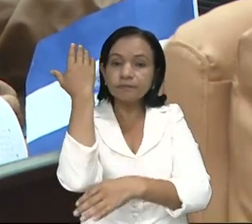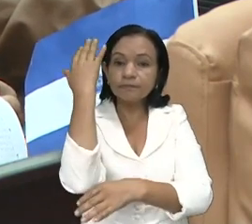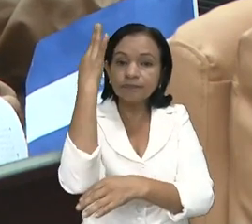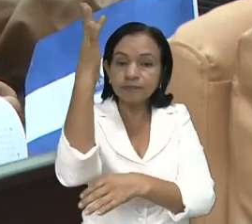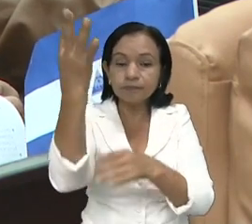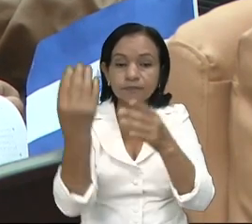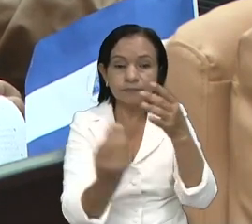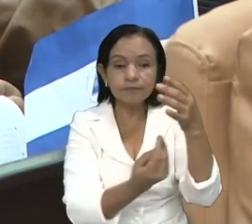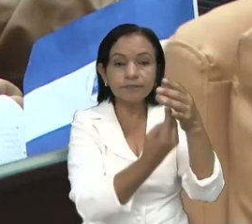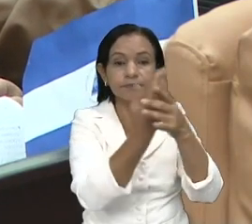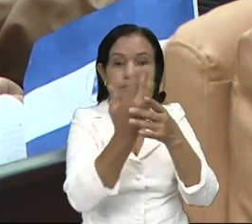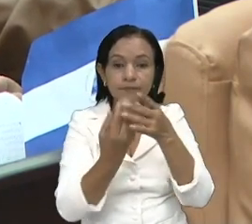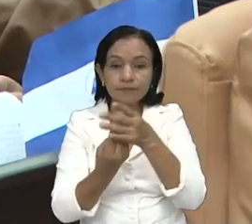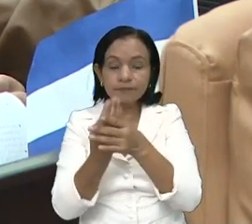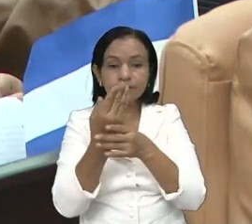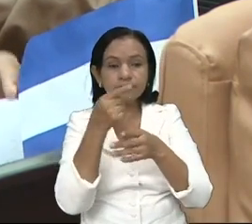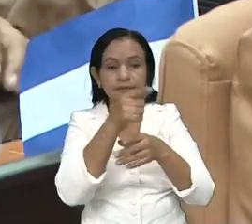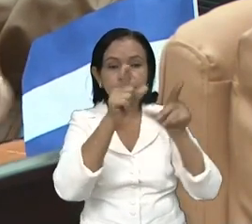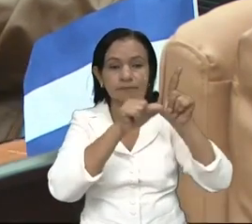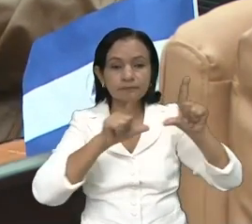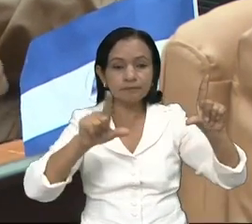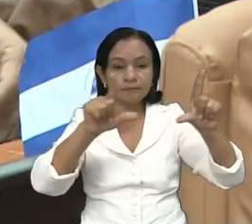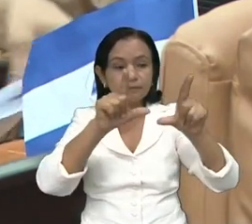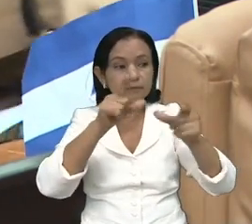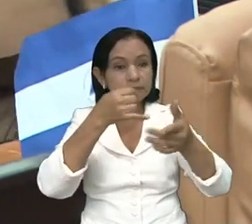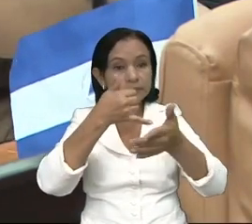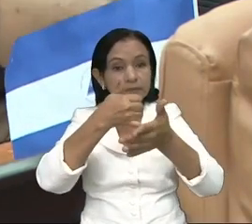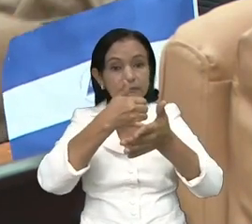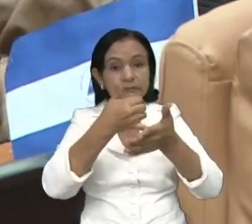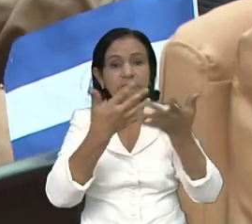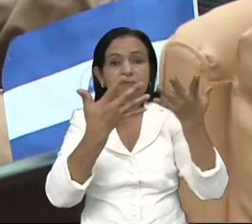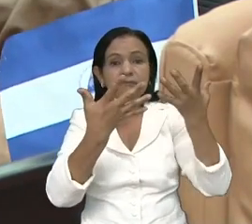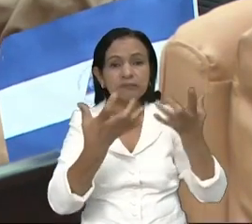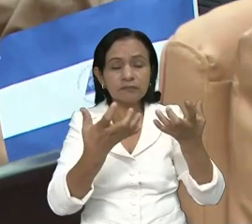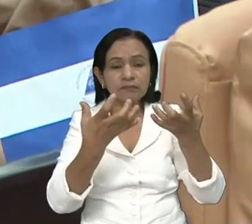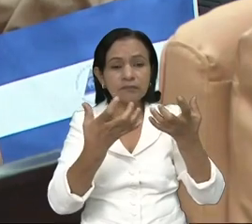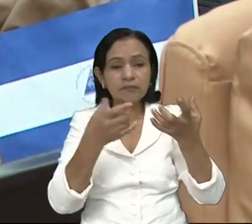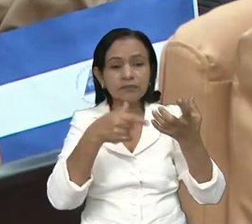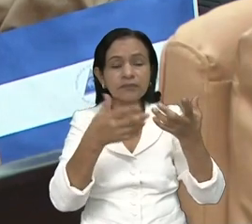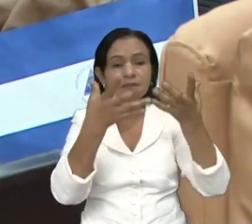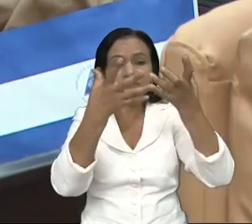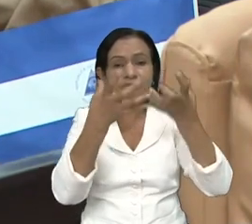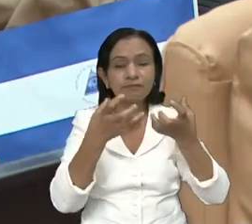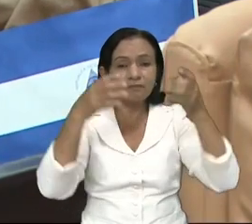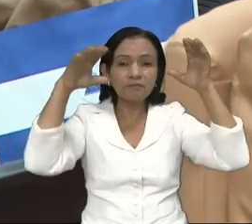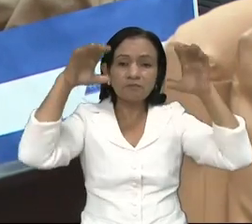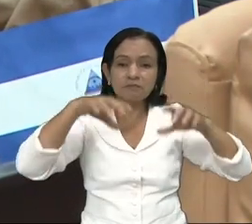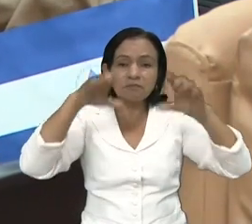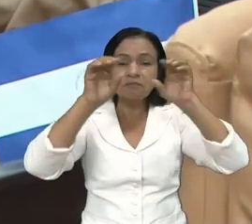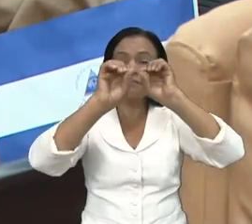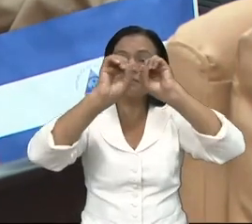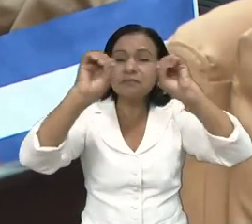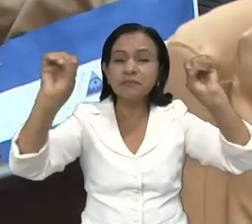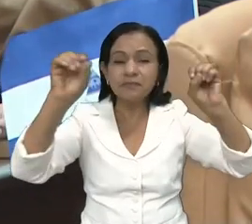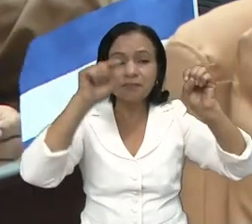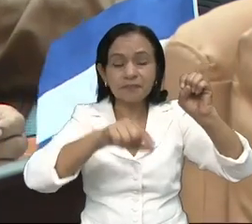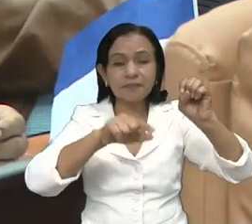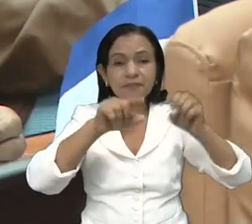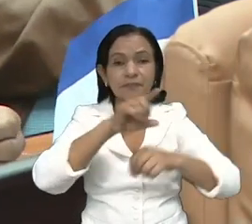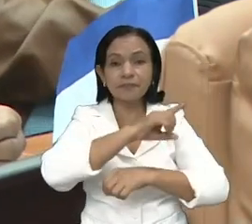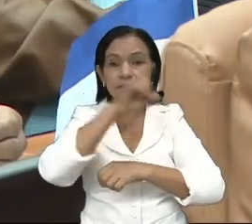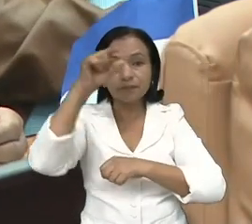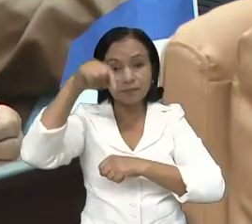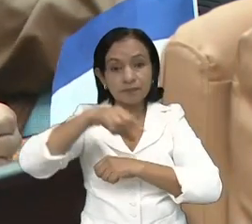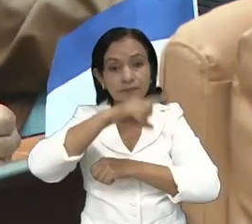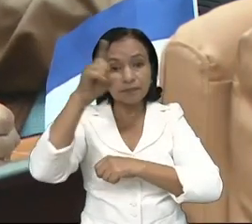reforestación en aquellas zonas sensibles como el Corredor Seco, El día de